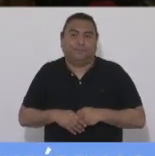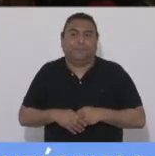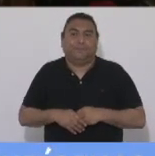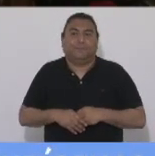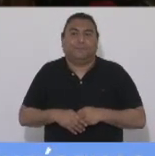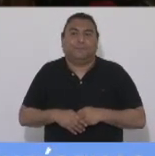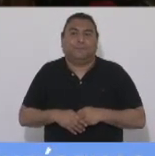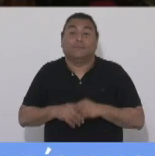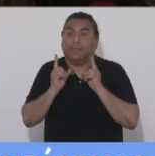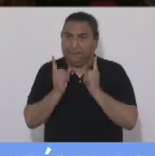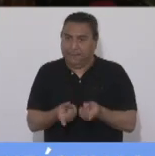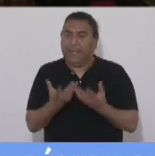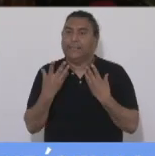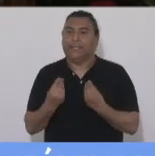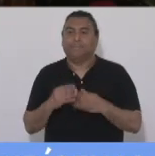Asimismo,